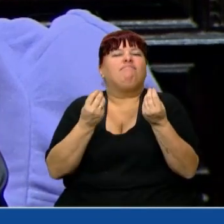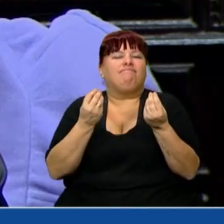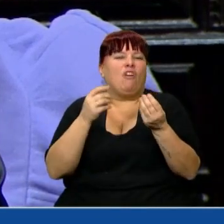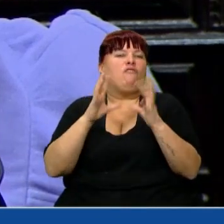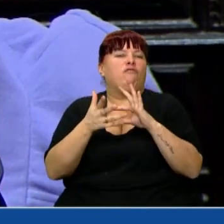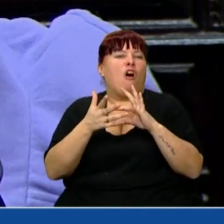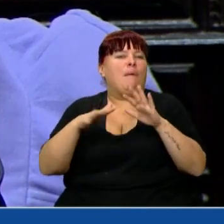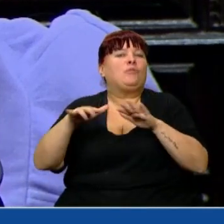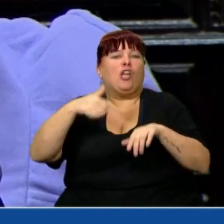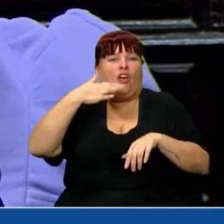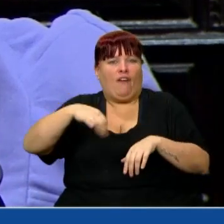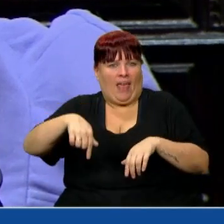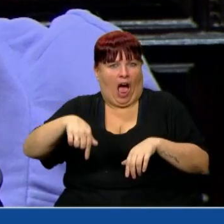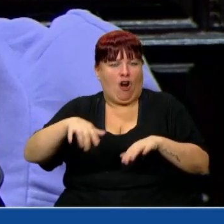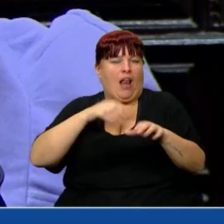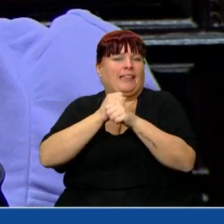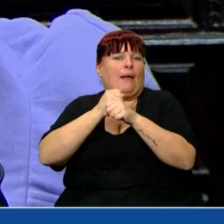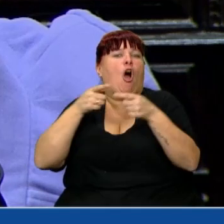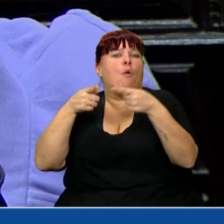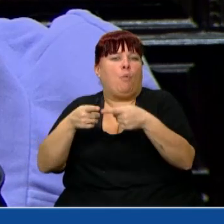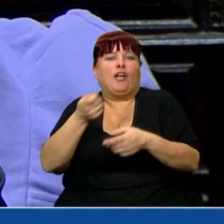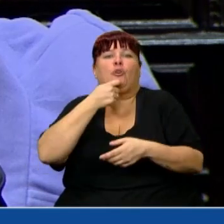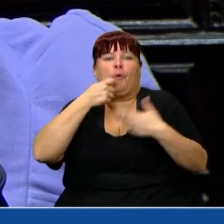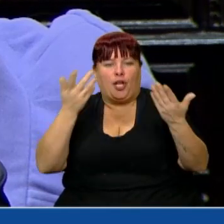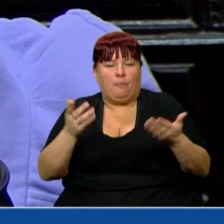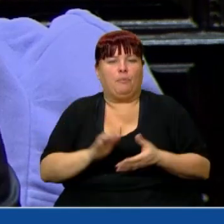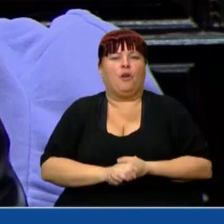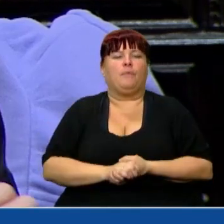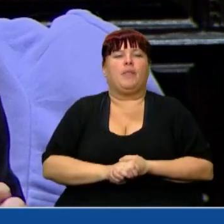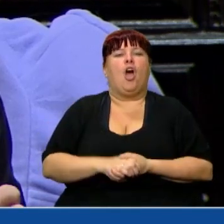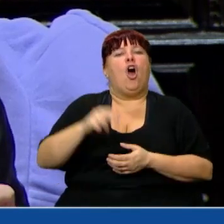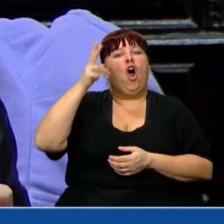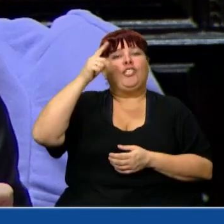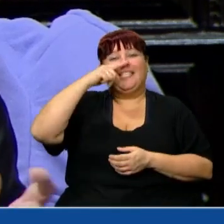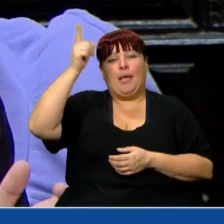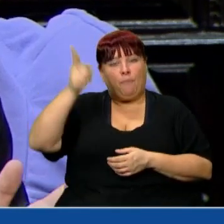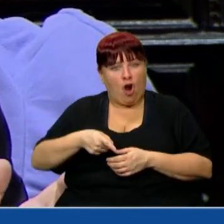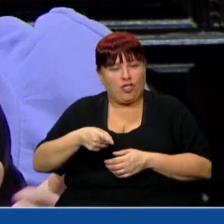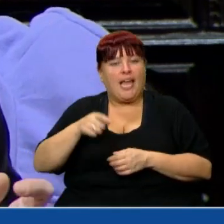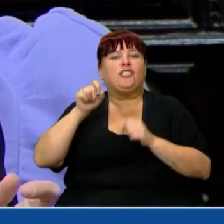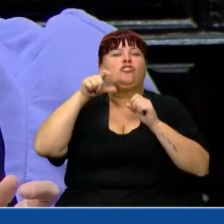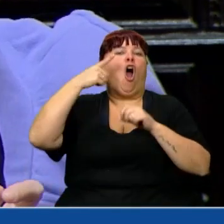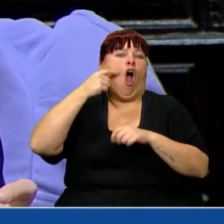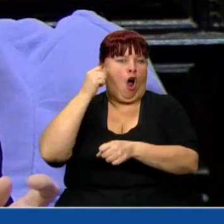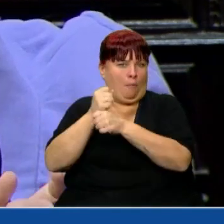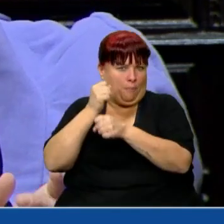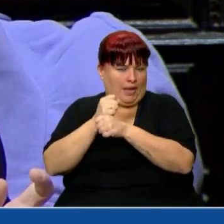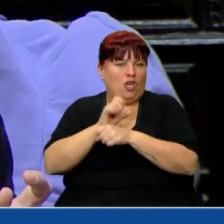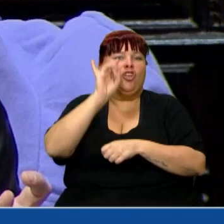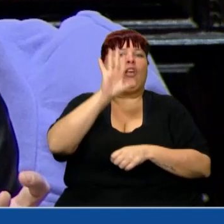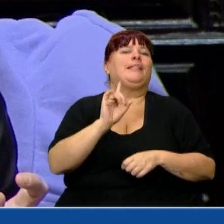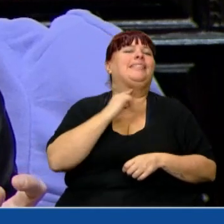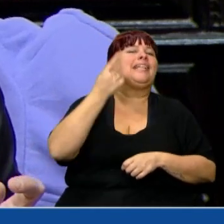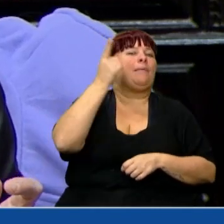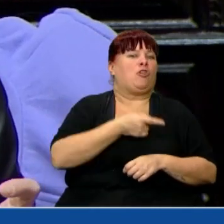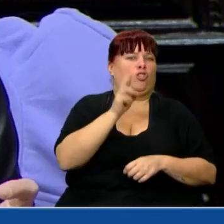trata la realidad en esta actividad portuaria. Por ejemplo, un 87% son del género masculino, solo un